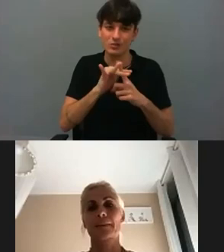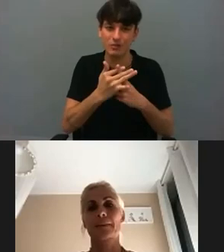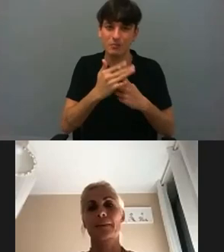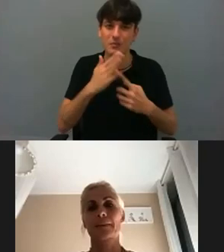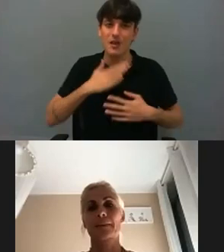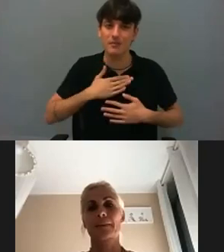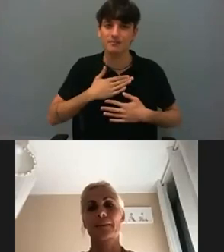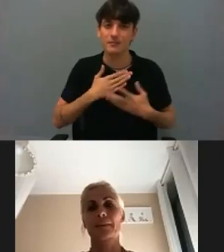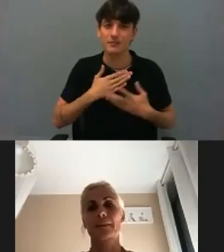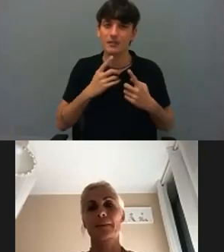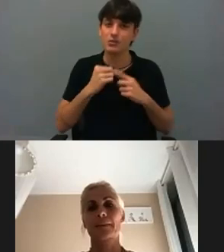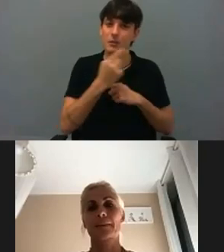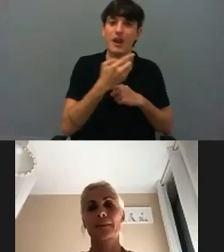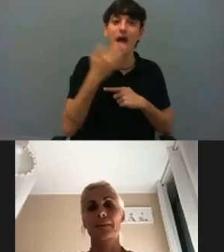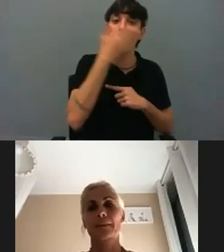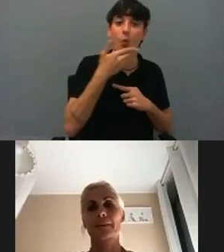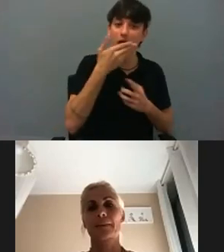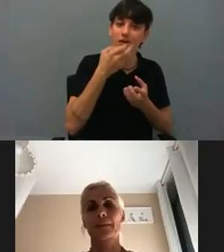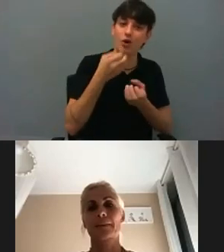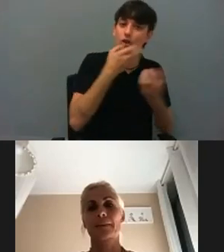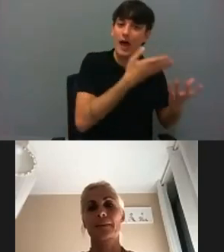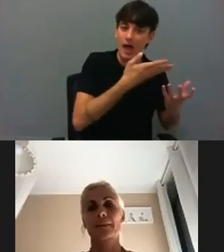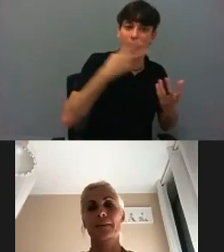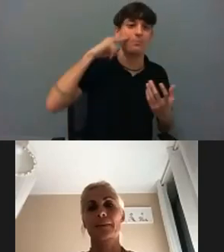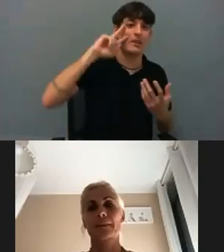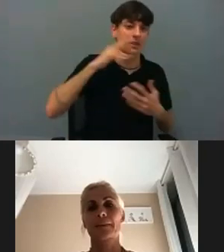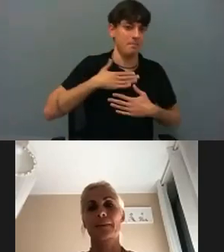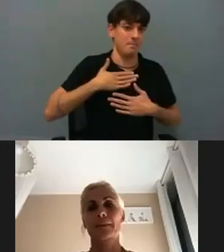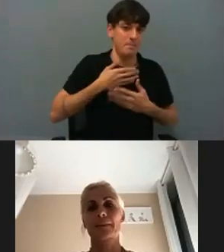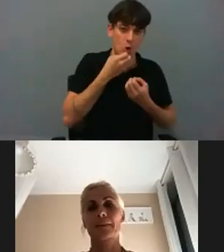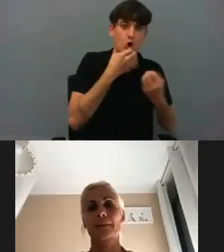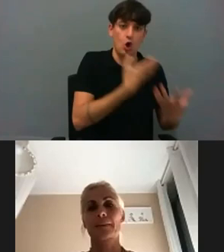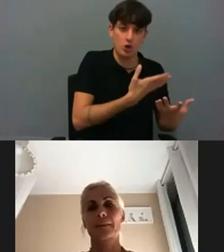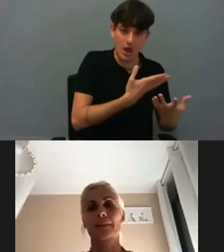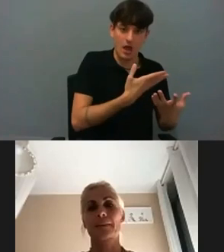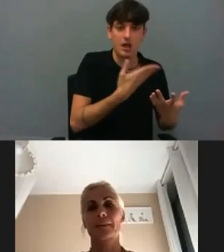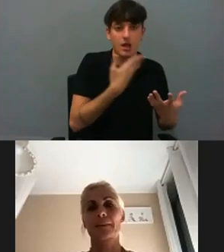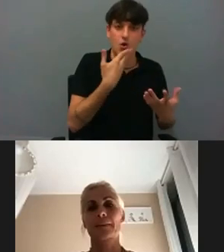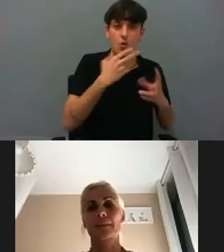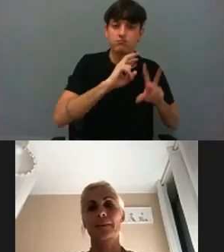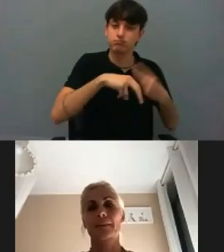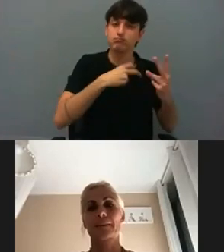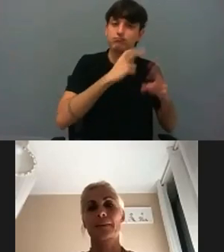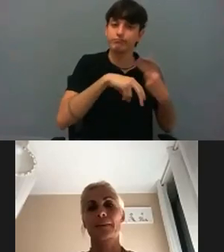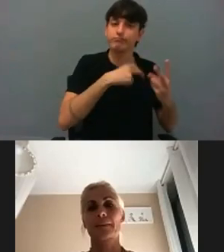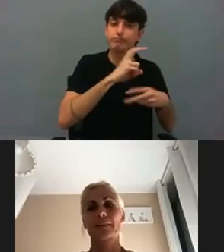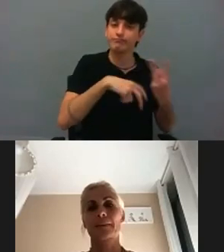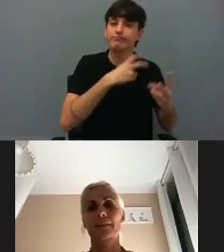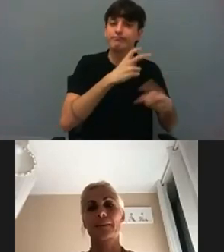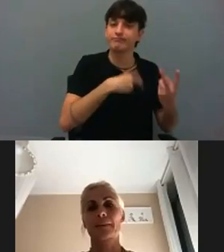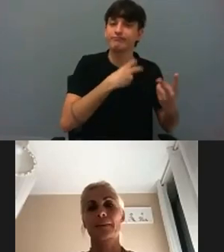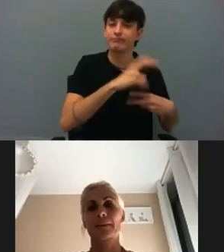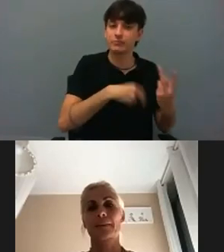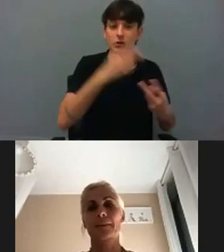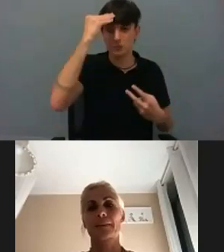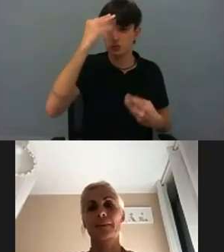reproducía, digamos, o la llevaba también a la escuela y a la inversa. Era como un, reciclado continuo, ¿no? Entre uno y otro. Yo creo que ha